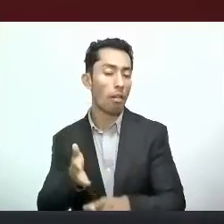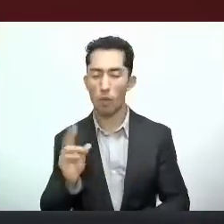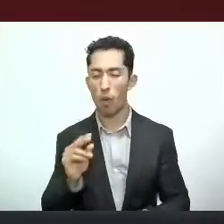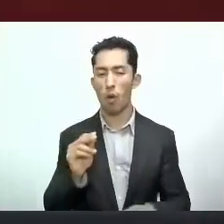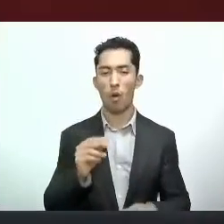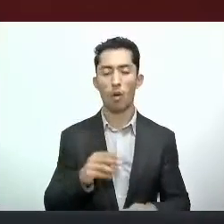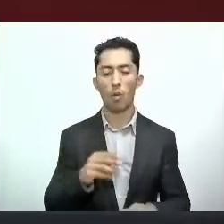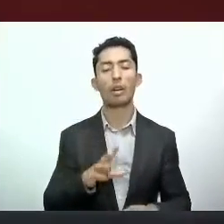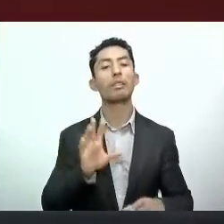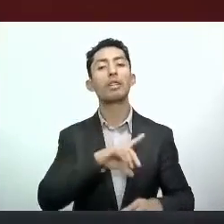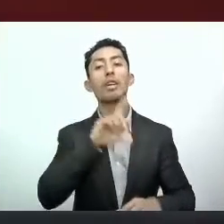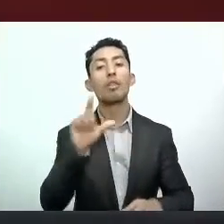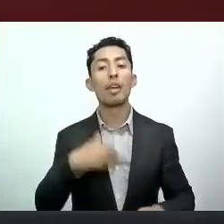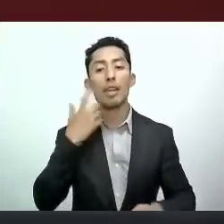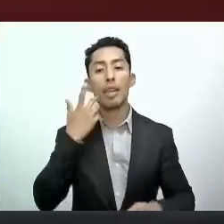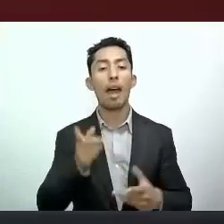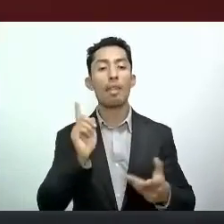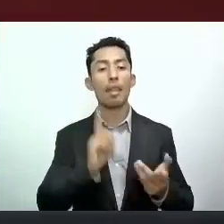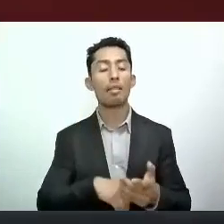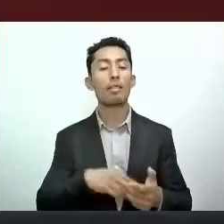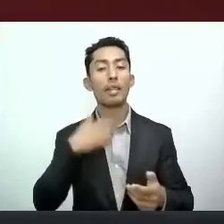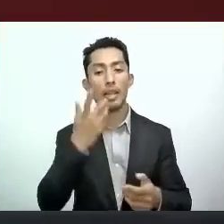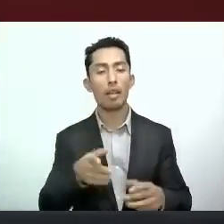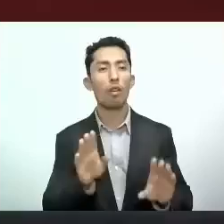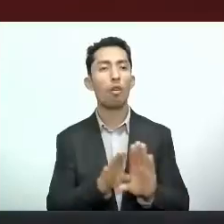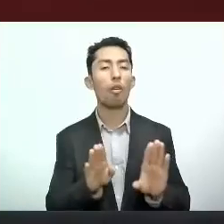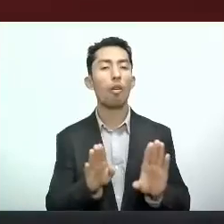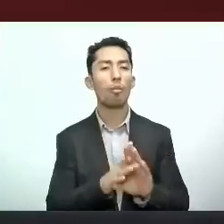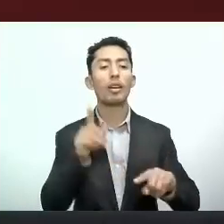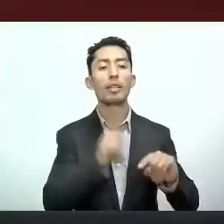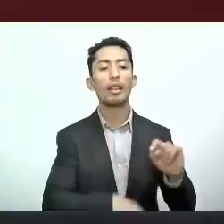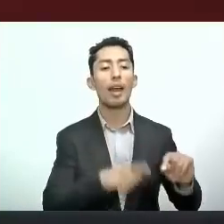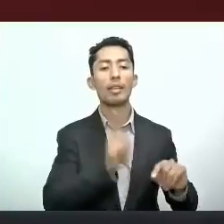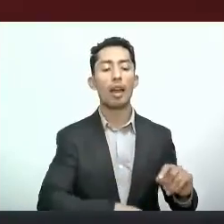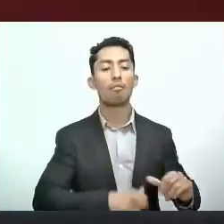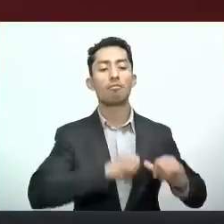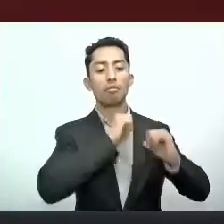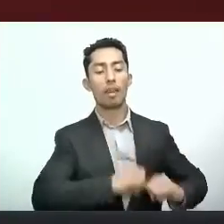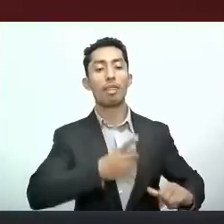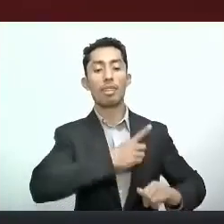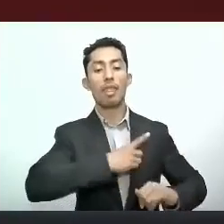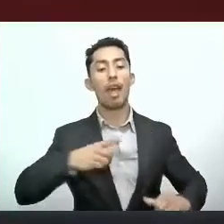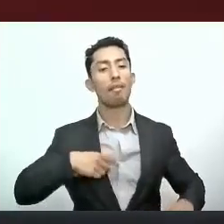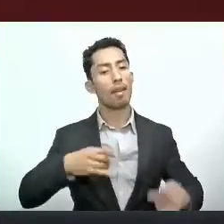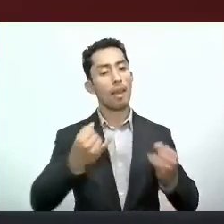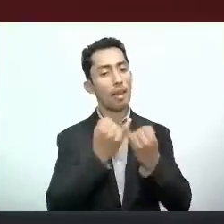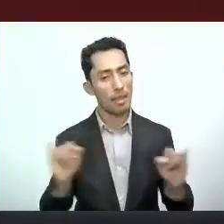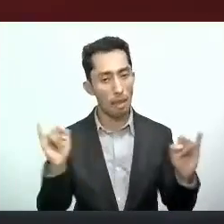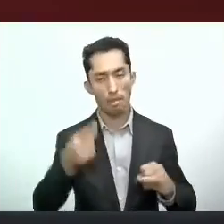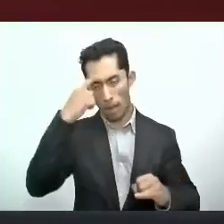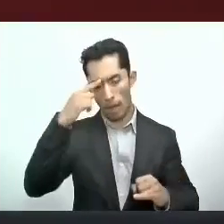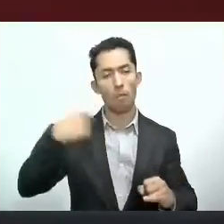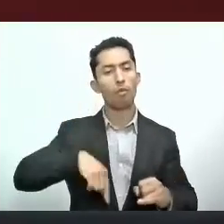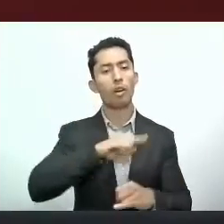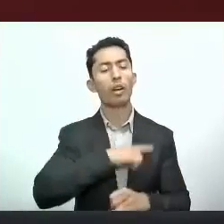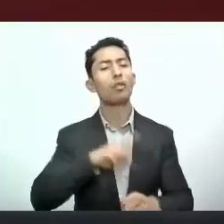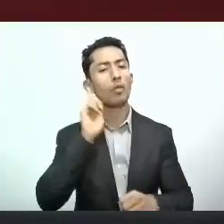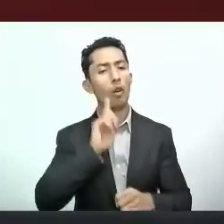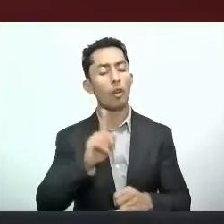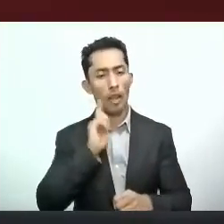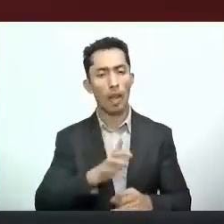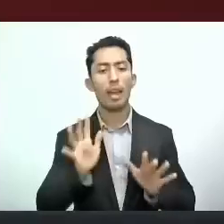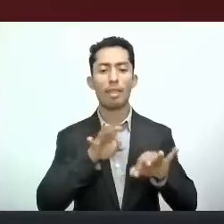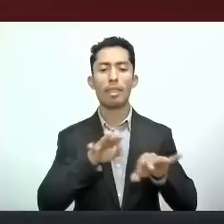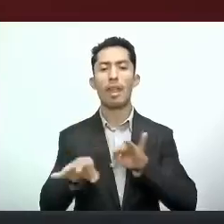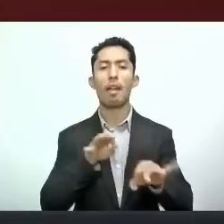de secuestrar de alguna manera un poder que tiene que ser independiente y que para nosotras, a partir del trabajo que tenemos,